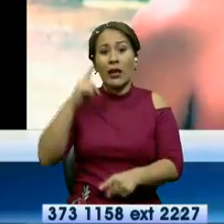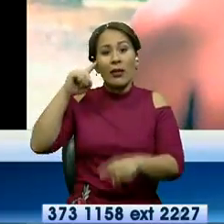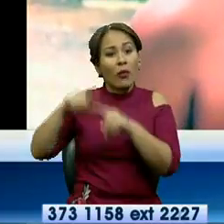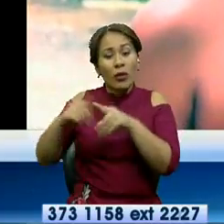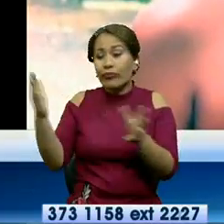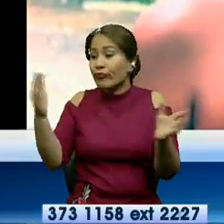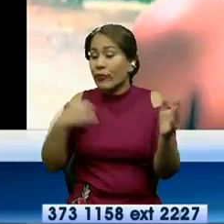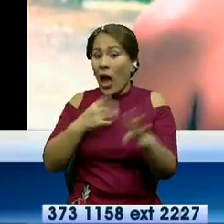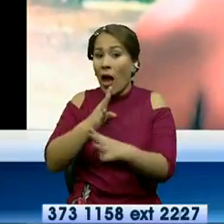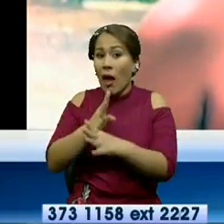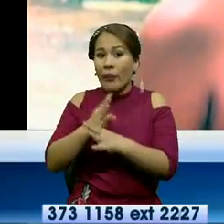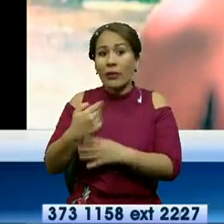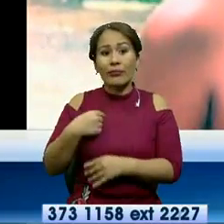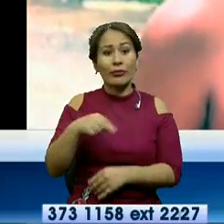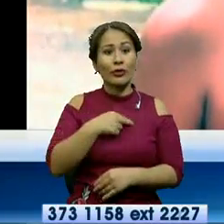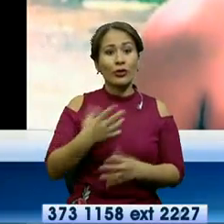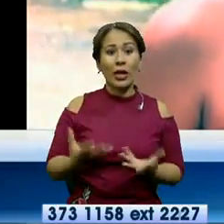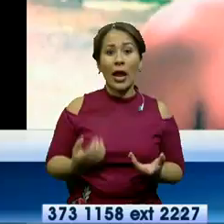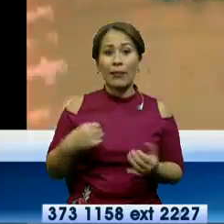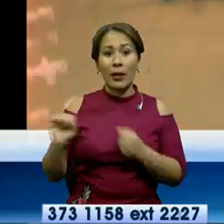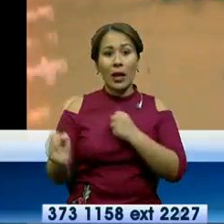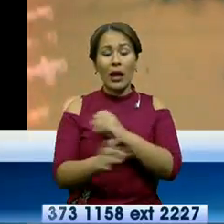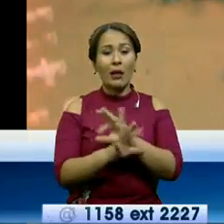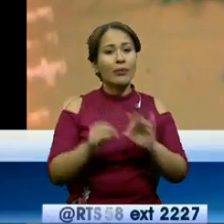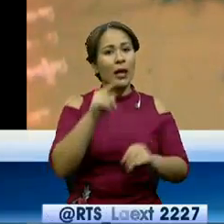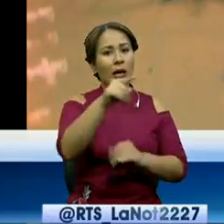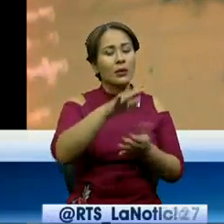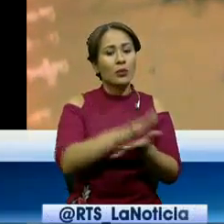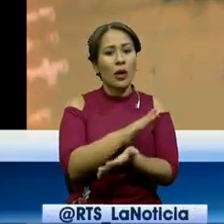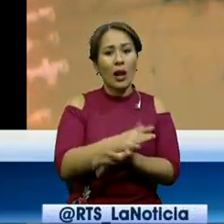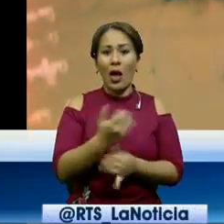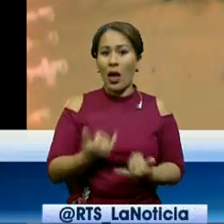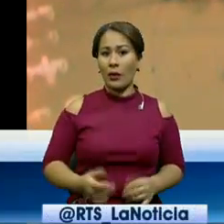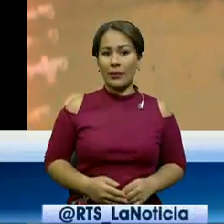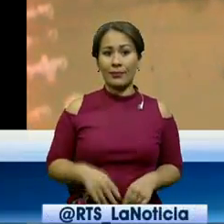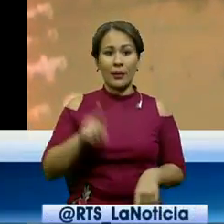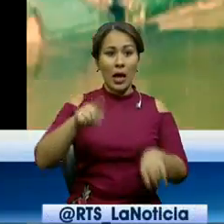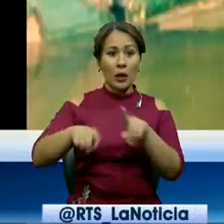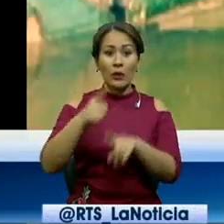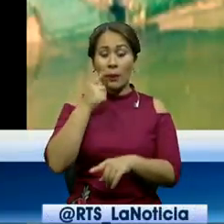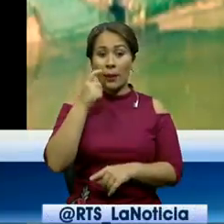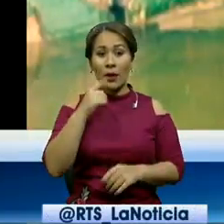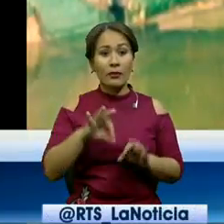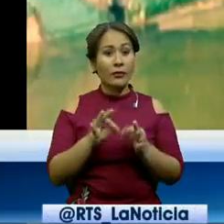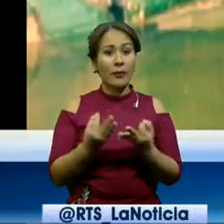que los matamos limpiando esa escuela. Incluso hay padres, familias que